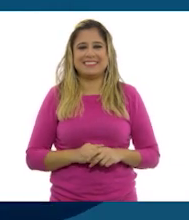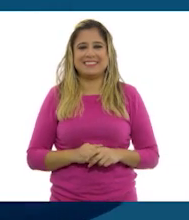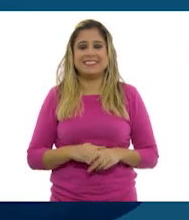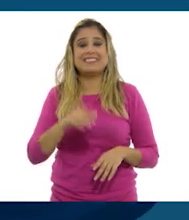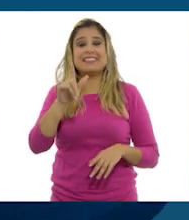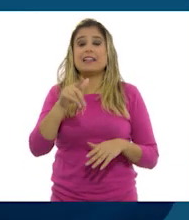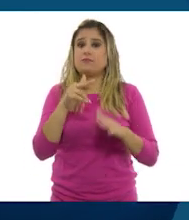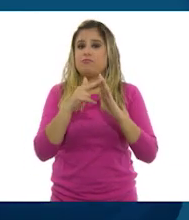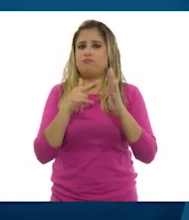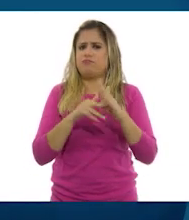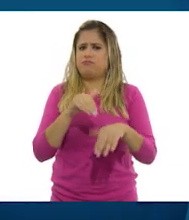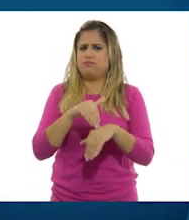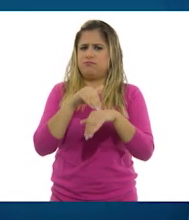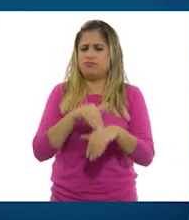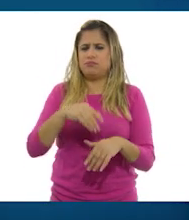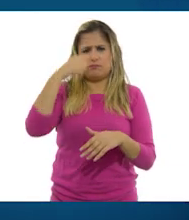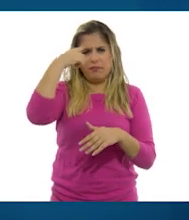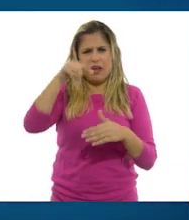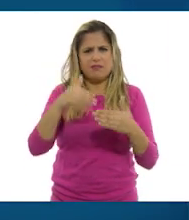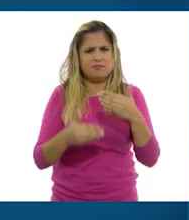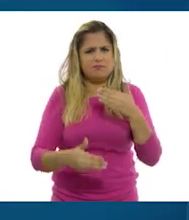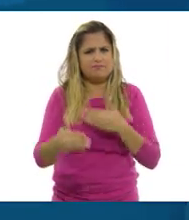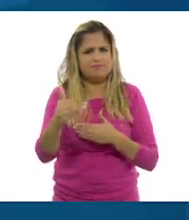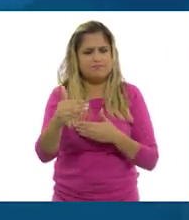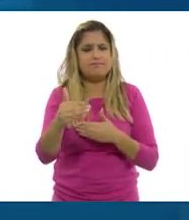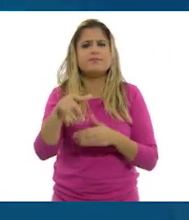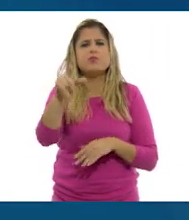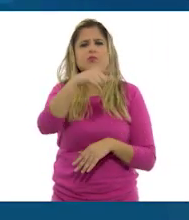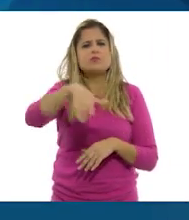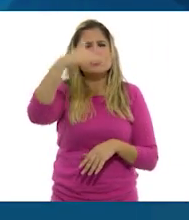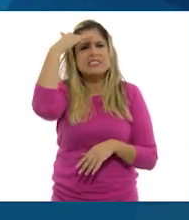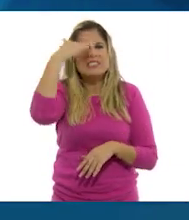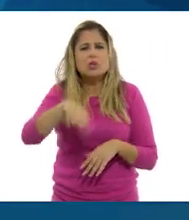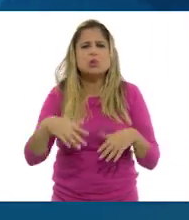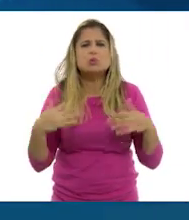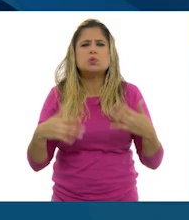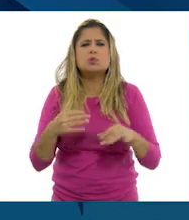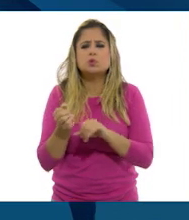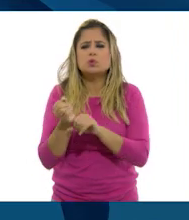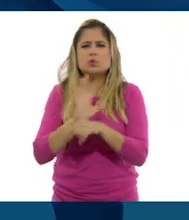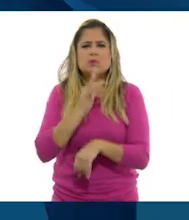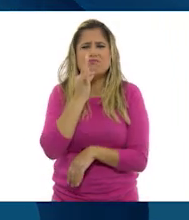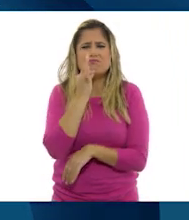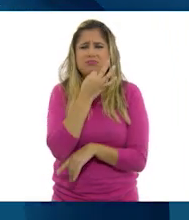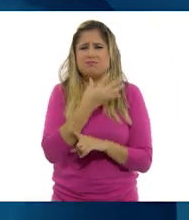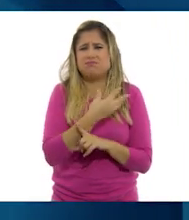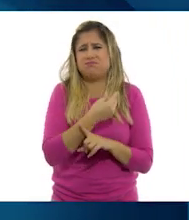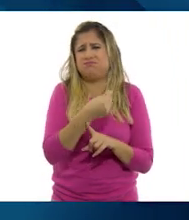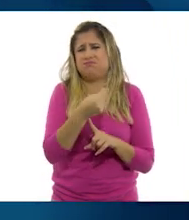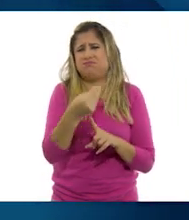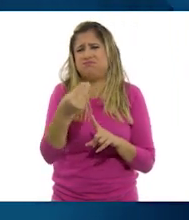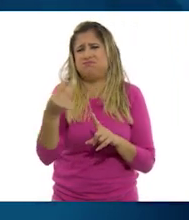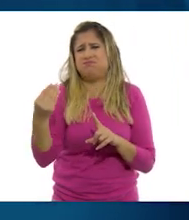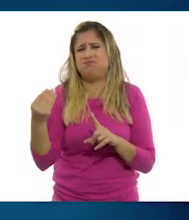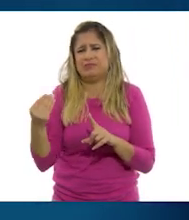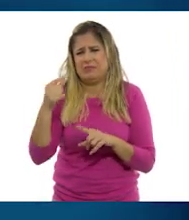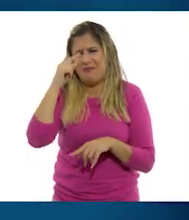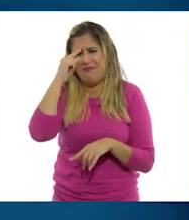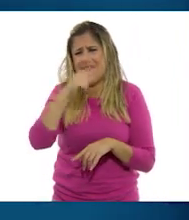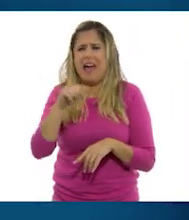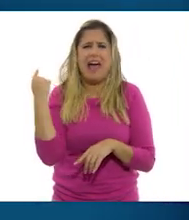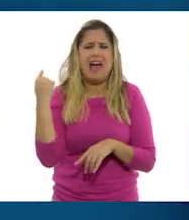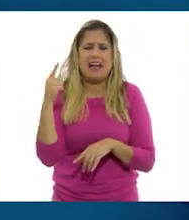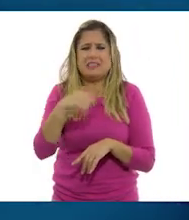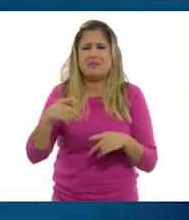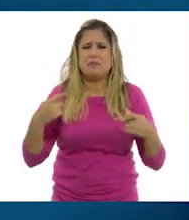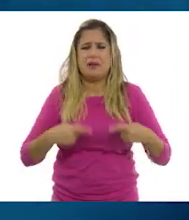Buenas prácticas para seguir adelante. Como todos sabemos, la COVID-19 es una enfermedad que se contagia muy fácilmente entre las